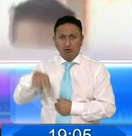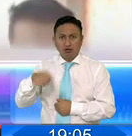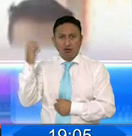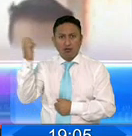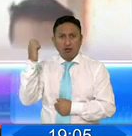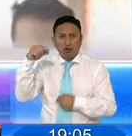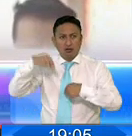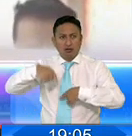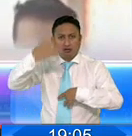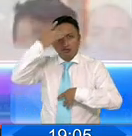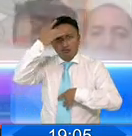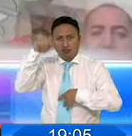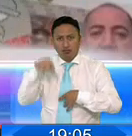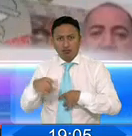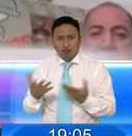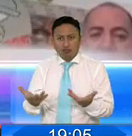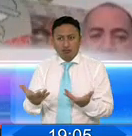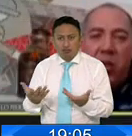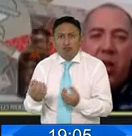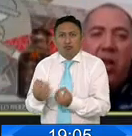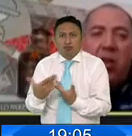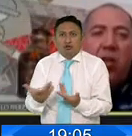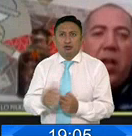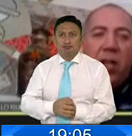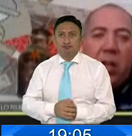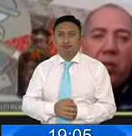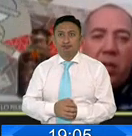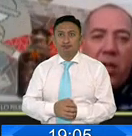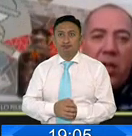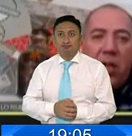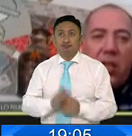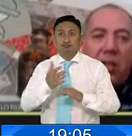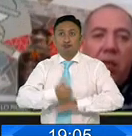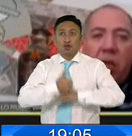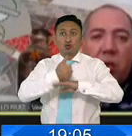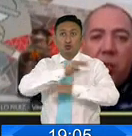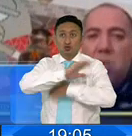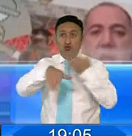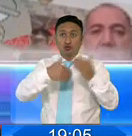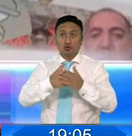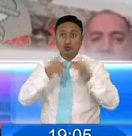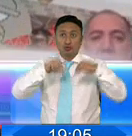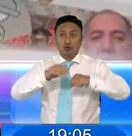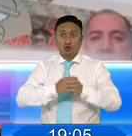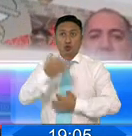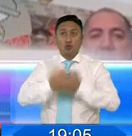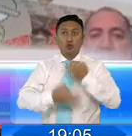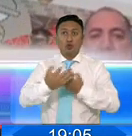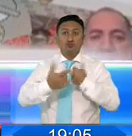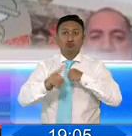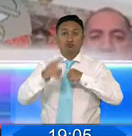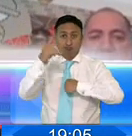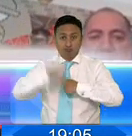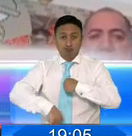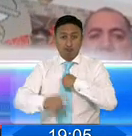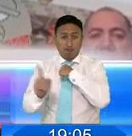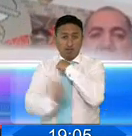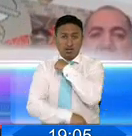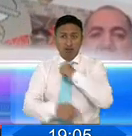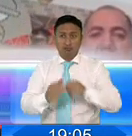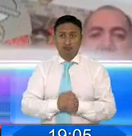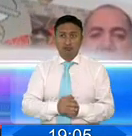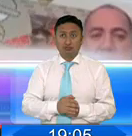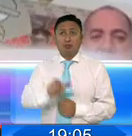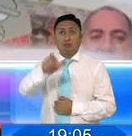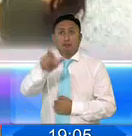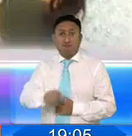pandemia, pero hasta ahora no hay nada. Exigimos a todas las autoridades juicios políticos, señores, y juicios penales. Hay gente